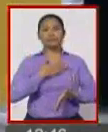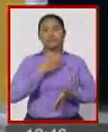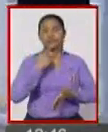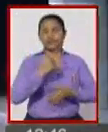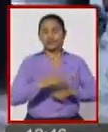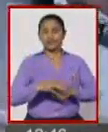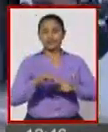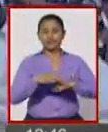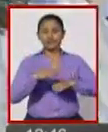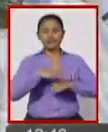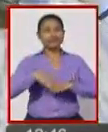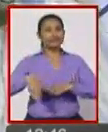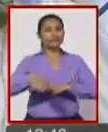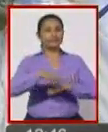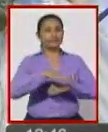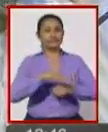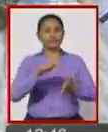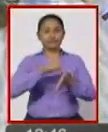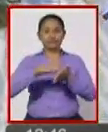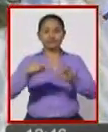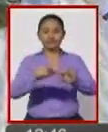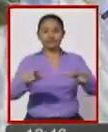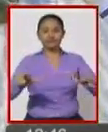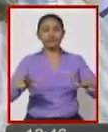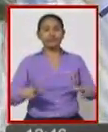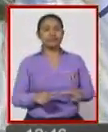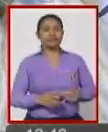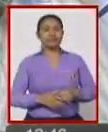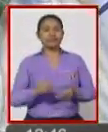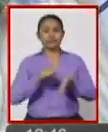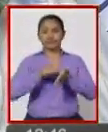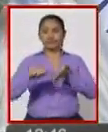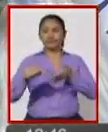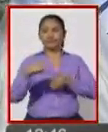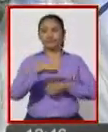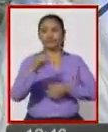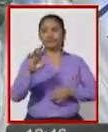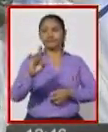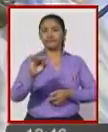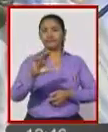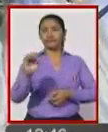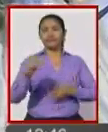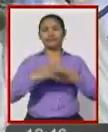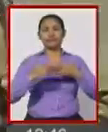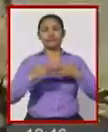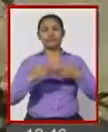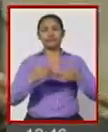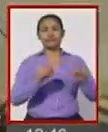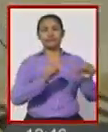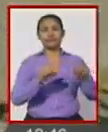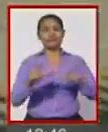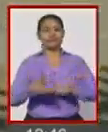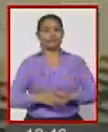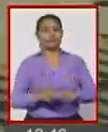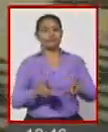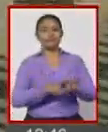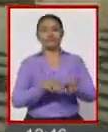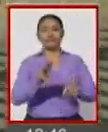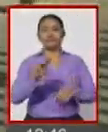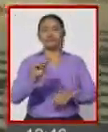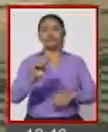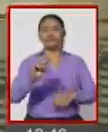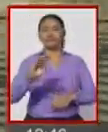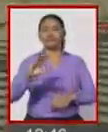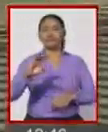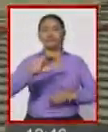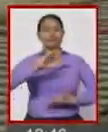esto. Me pagan ellos a $180, listo. Por su lado, Mercedes